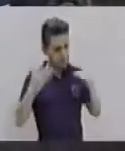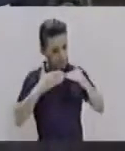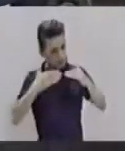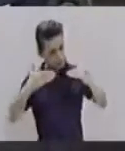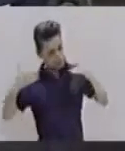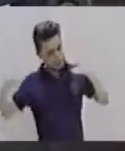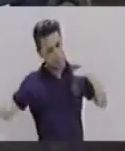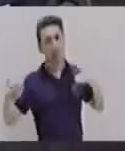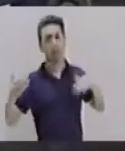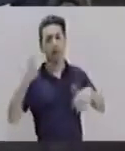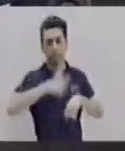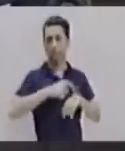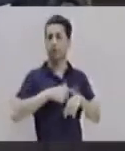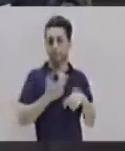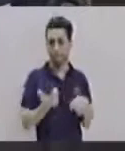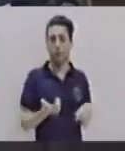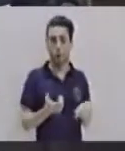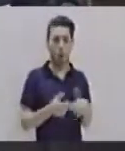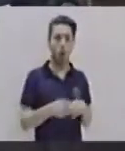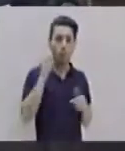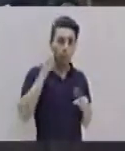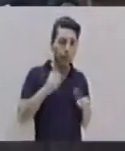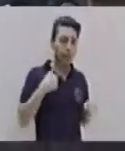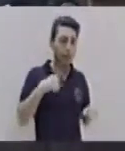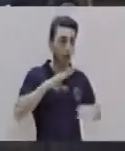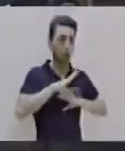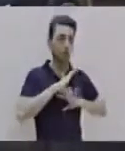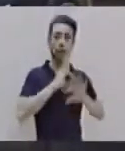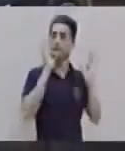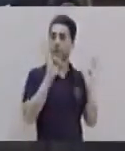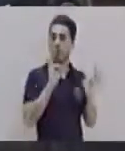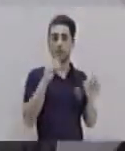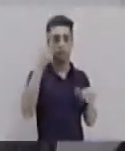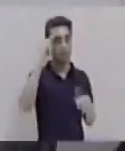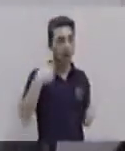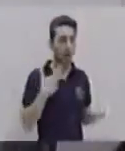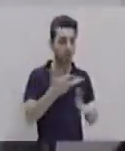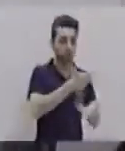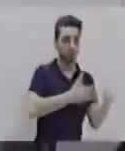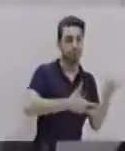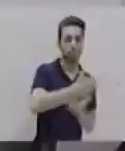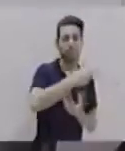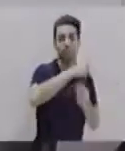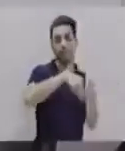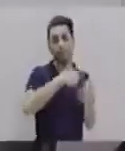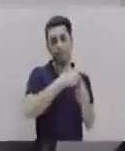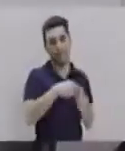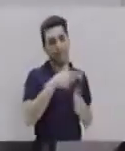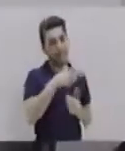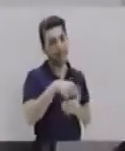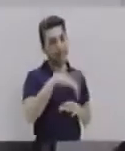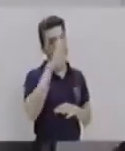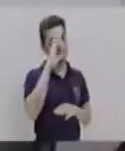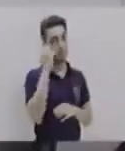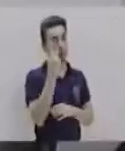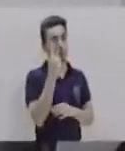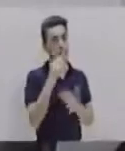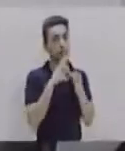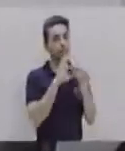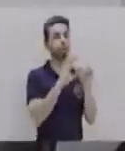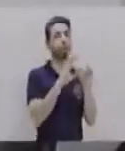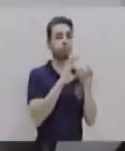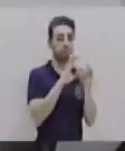porque prolongada. realmente, así vamos a poder estar bien para nuestra familia, que es ahí sí que nuestro